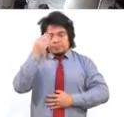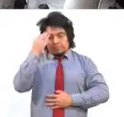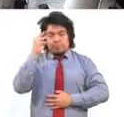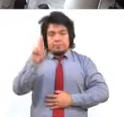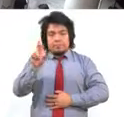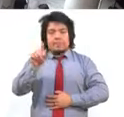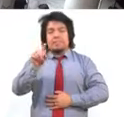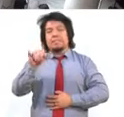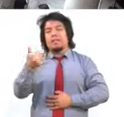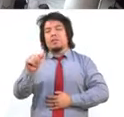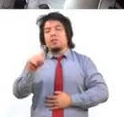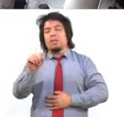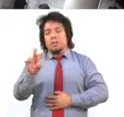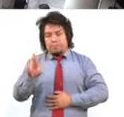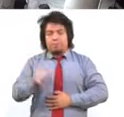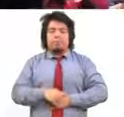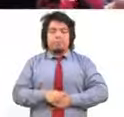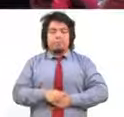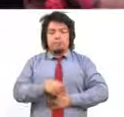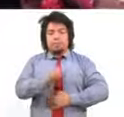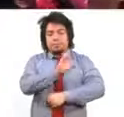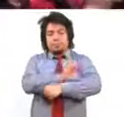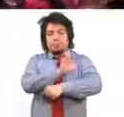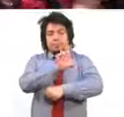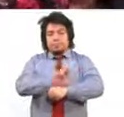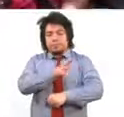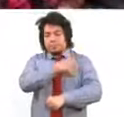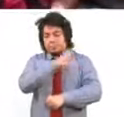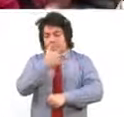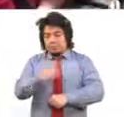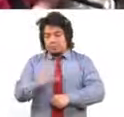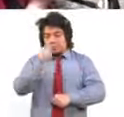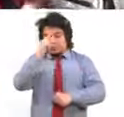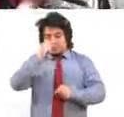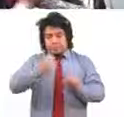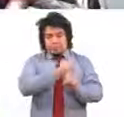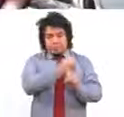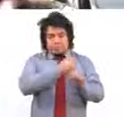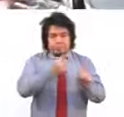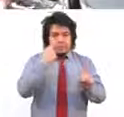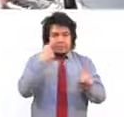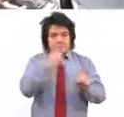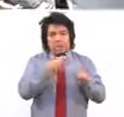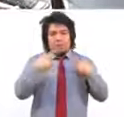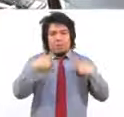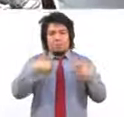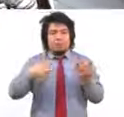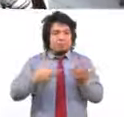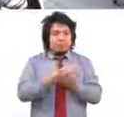Sayuri Herrera Román, coordinadora general de investigación de delitos de género y atención a víctimas.